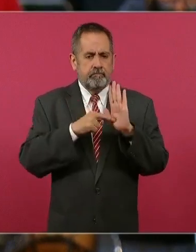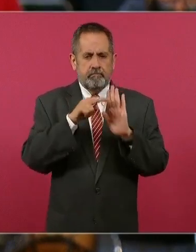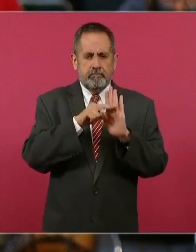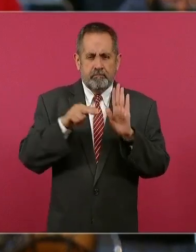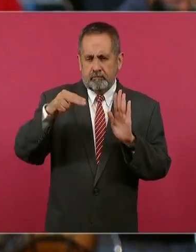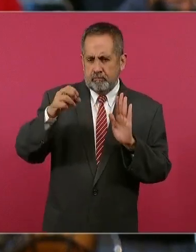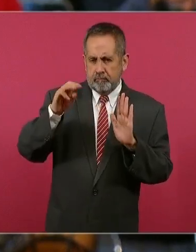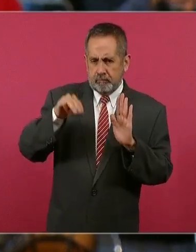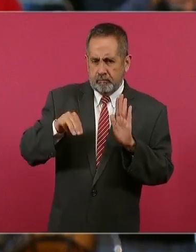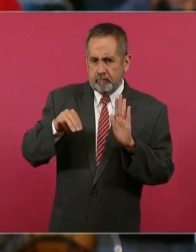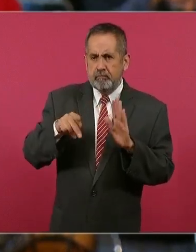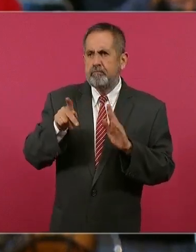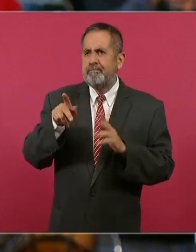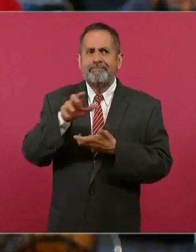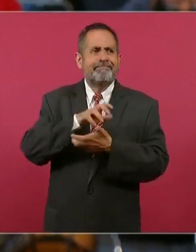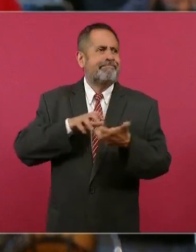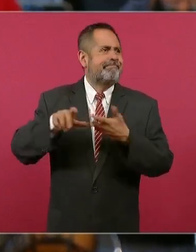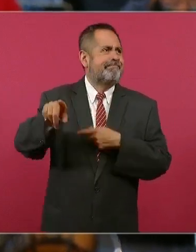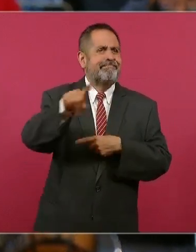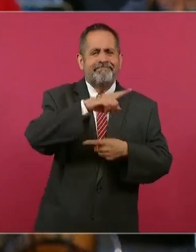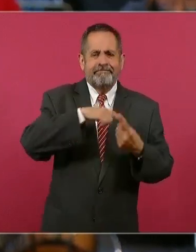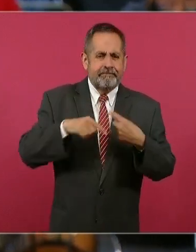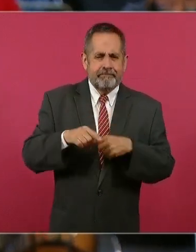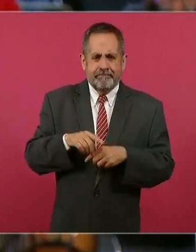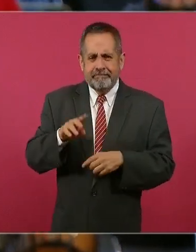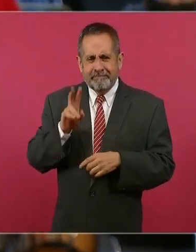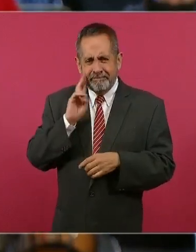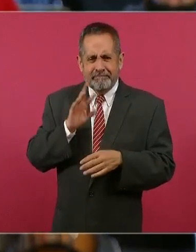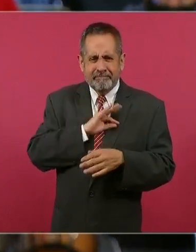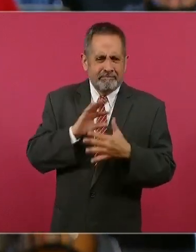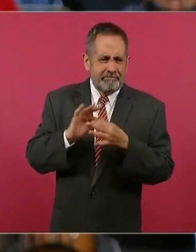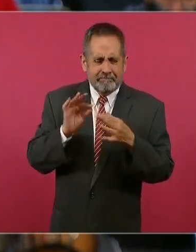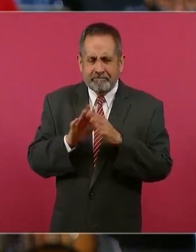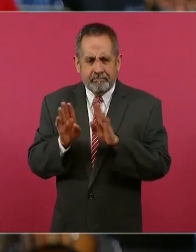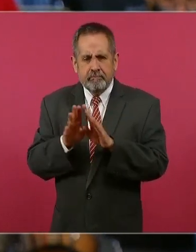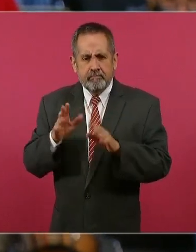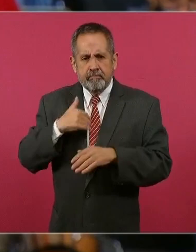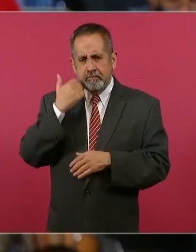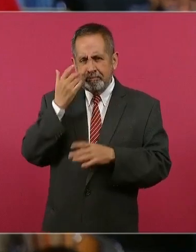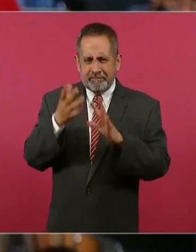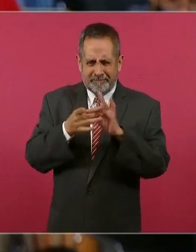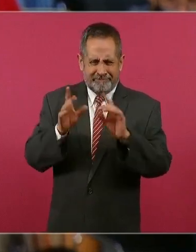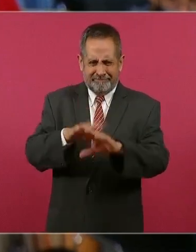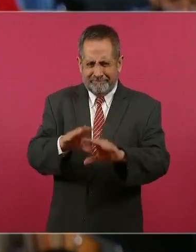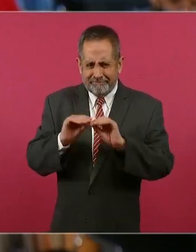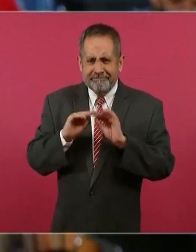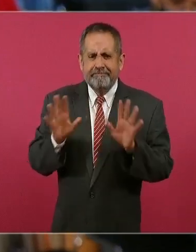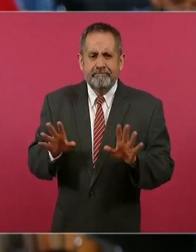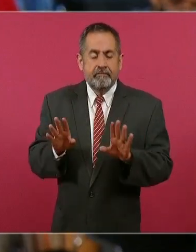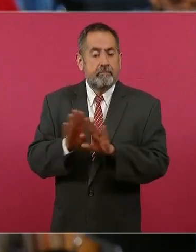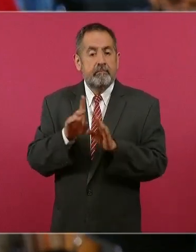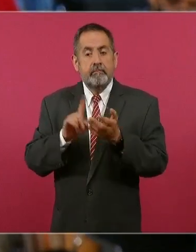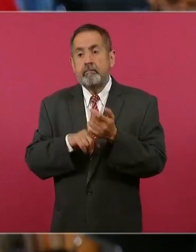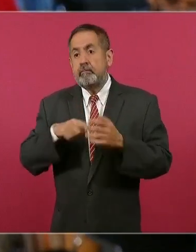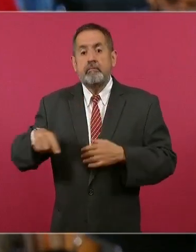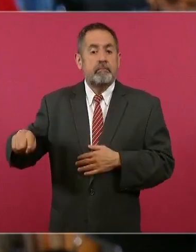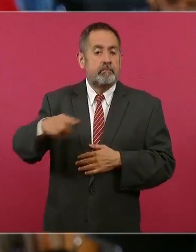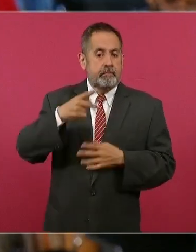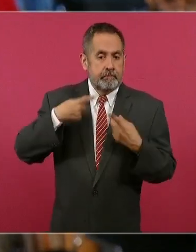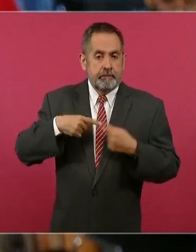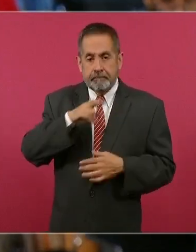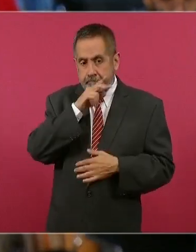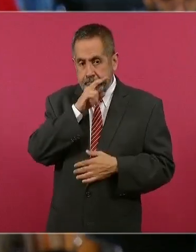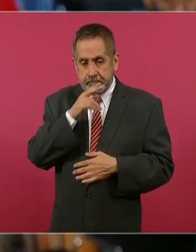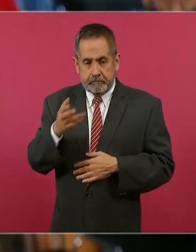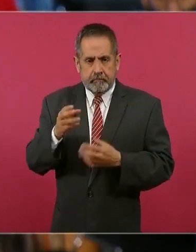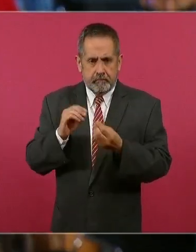NOM, pero ha habido mucha polémica. De verdad que nos puede decir, porque ha habido mucha polémica y queremos dejar como eso claro, porque la gente está muy preocupada